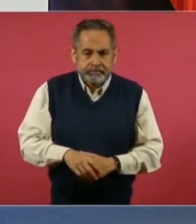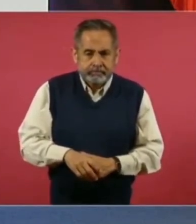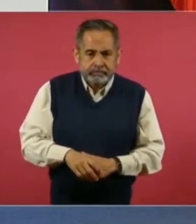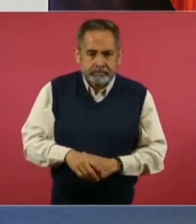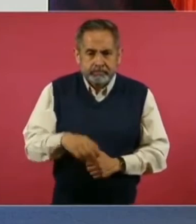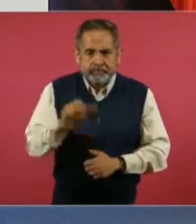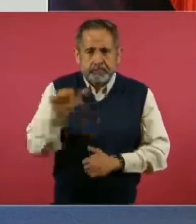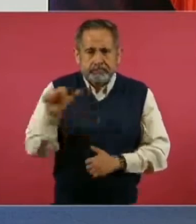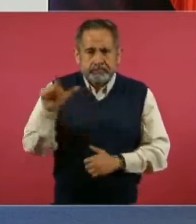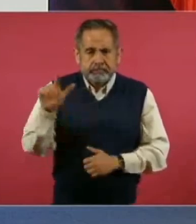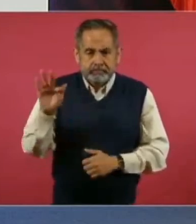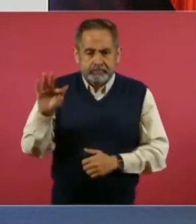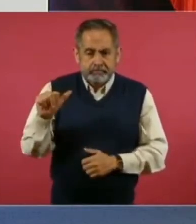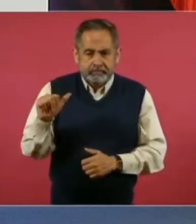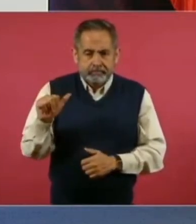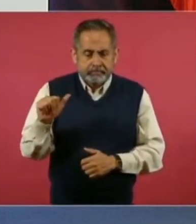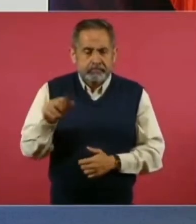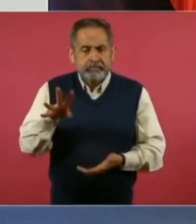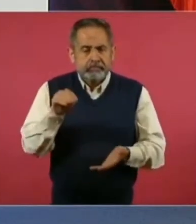Alfa,